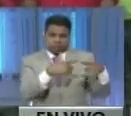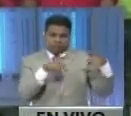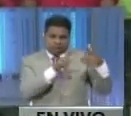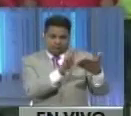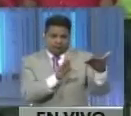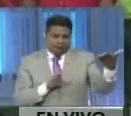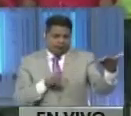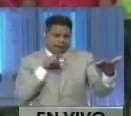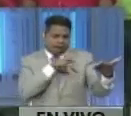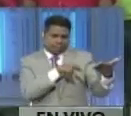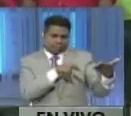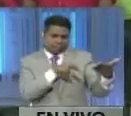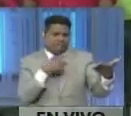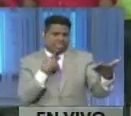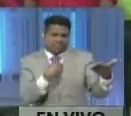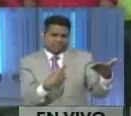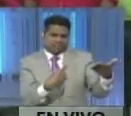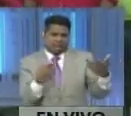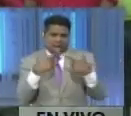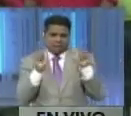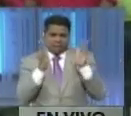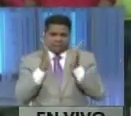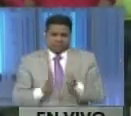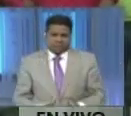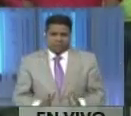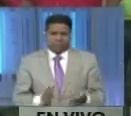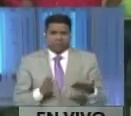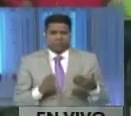otras muchas grandes cosas, el Libertador: